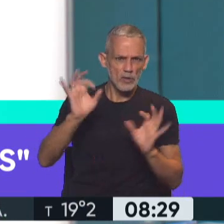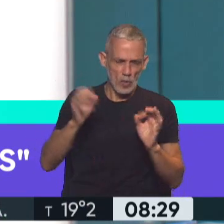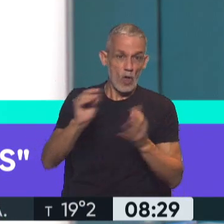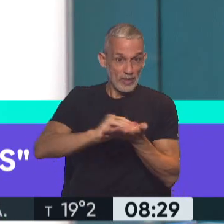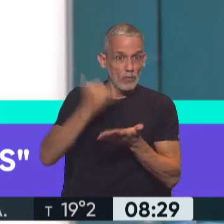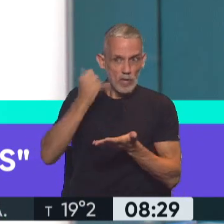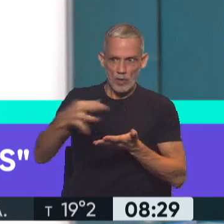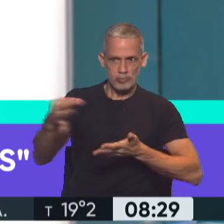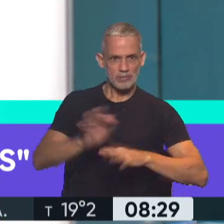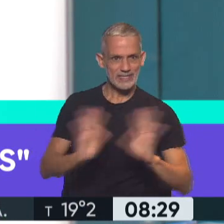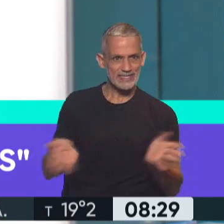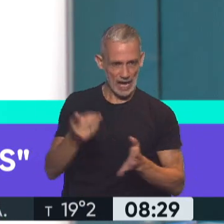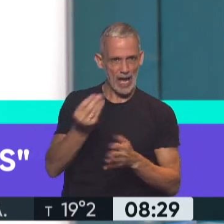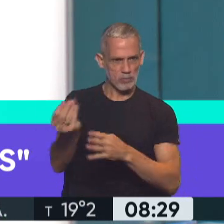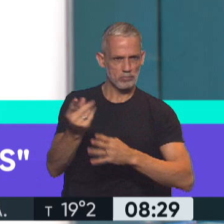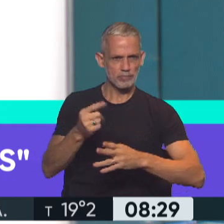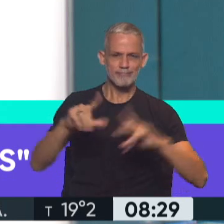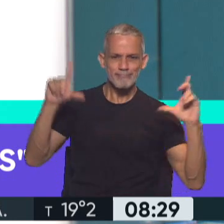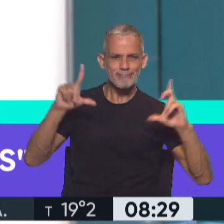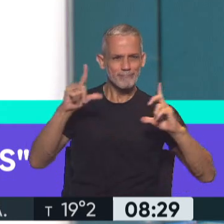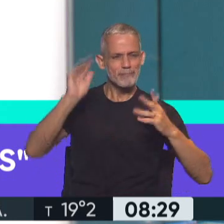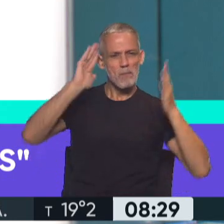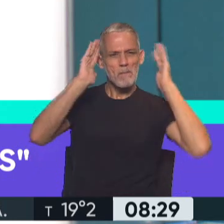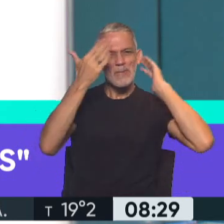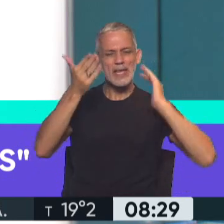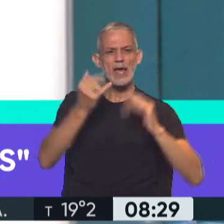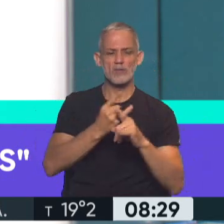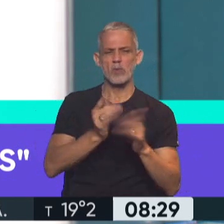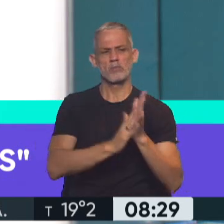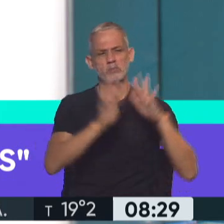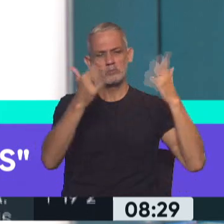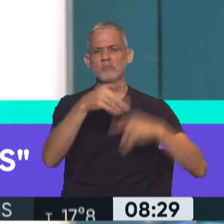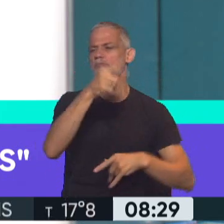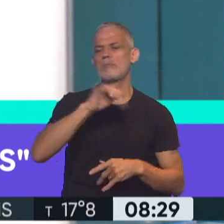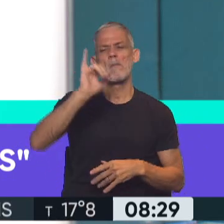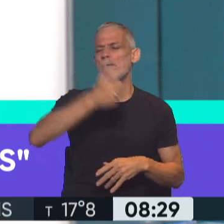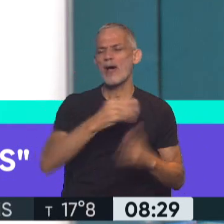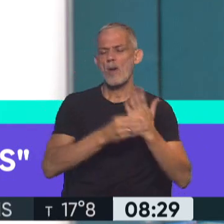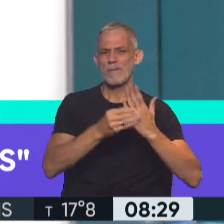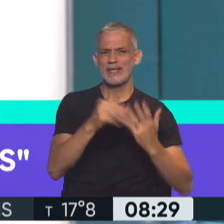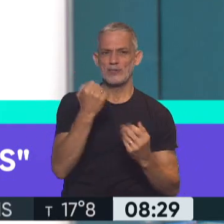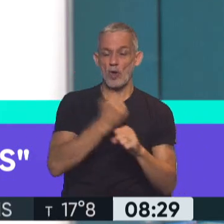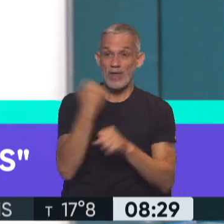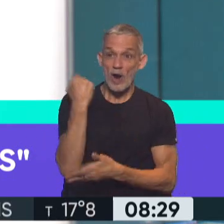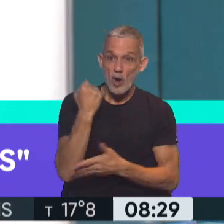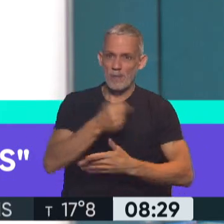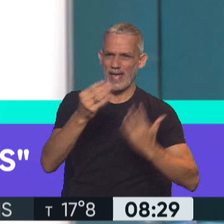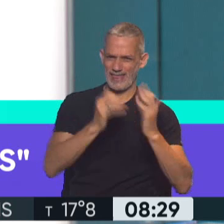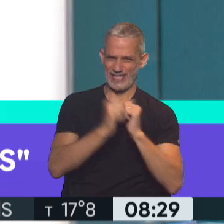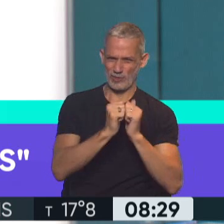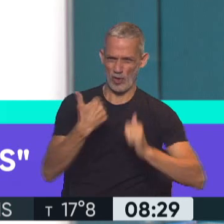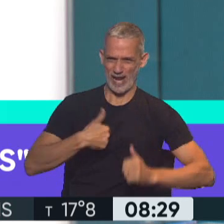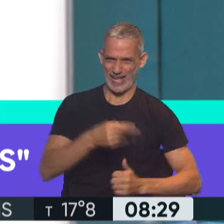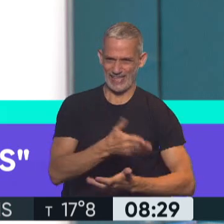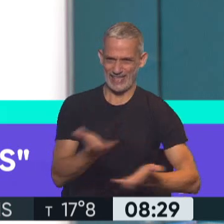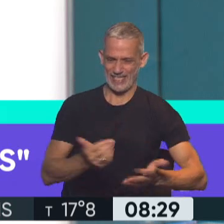electo ya, pero digo, todo el tiempo lo vemos en los medios, siempre lo reivindica como el mejor ministro de Economía de la historia argentina.